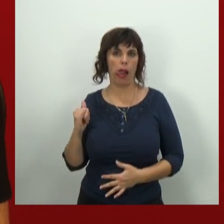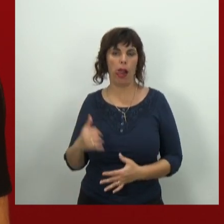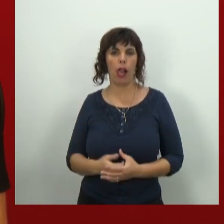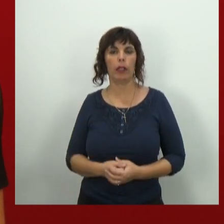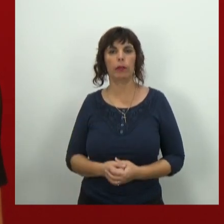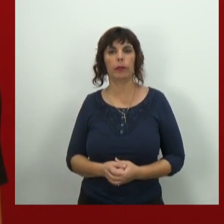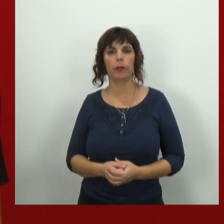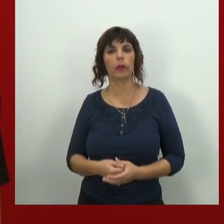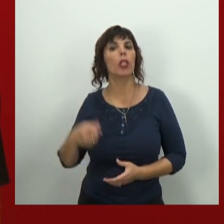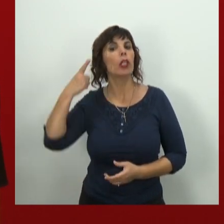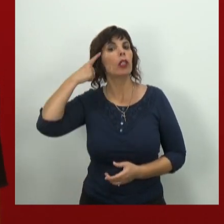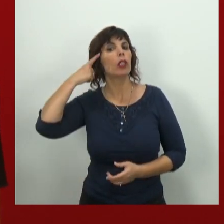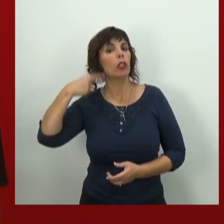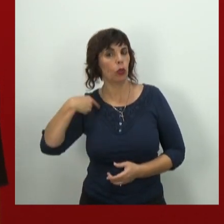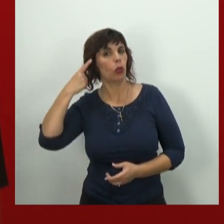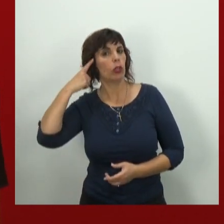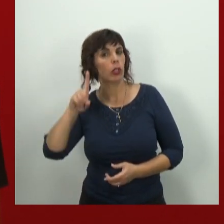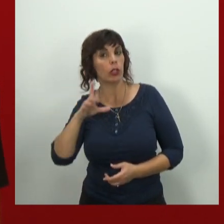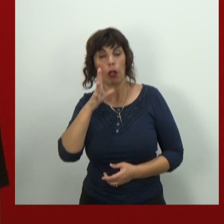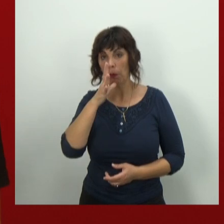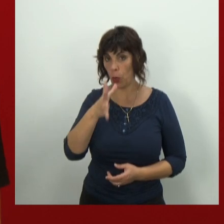¿Y sabes por qué lo sé?